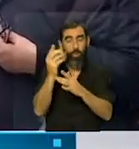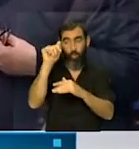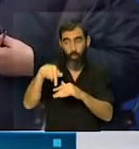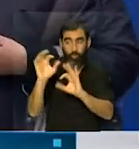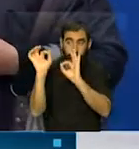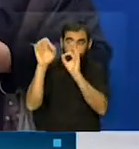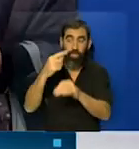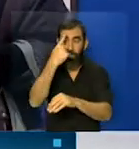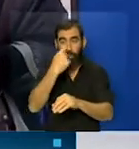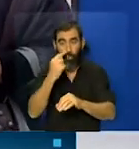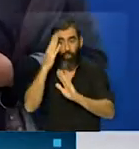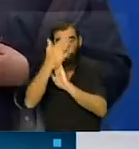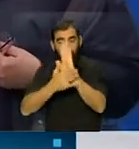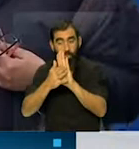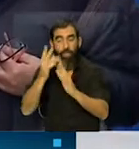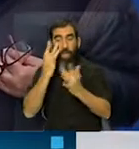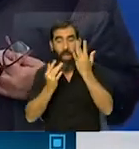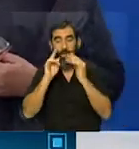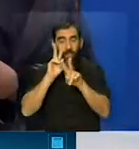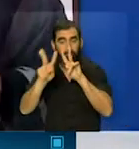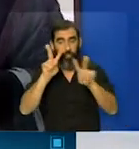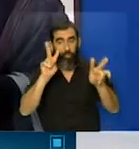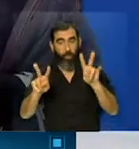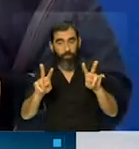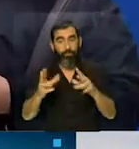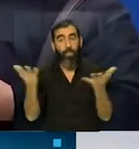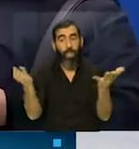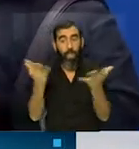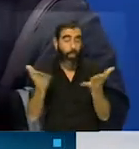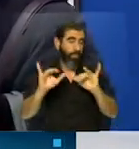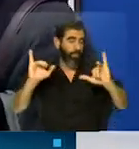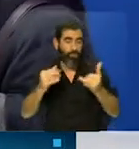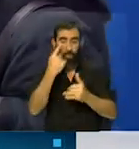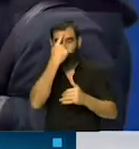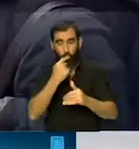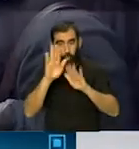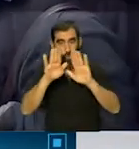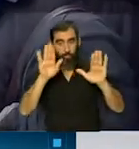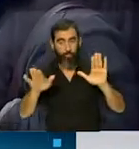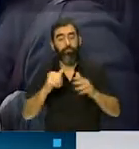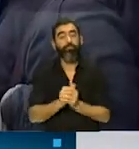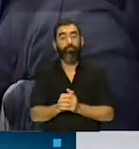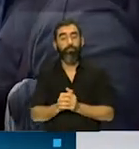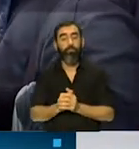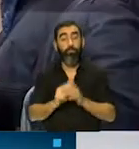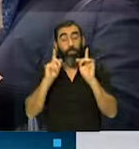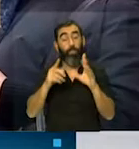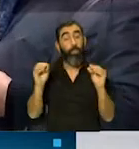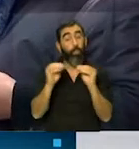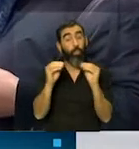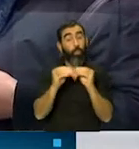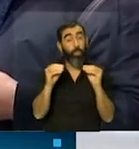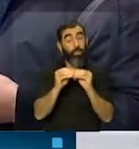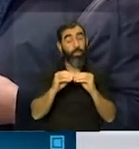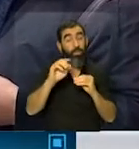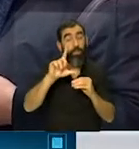desde el Museo Nacional de Artes Visuales y que forman parte entonces del acervo de este museo. Y más temprano estuvo nuestra compañera Lorena